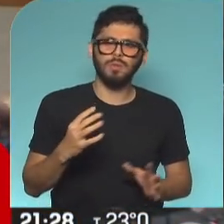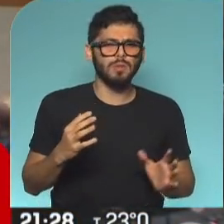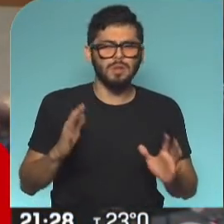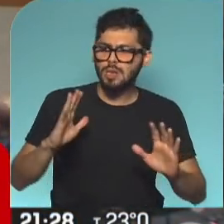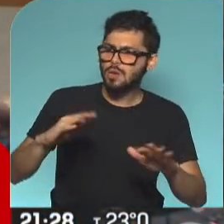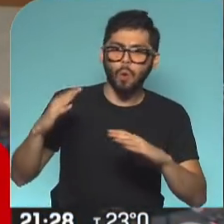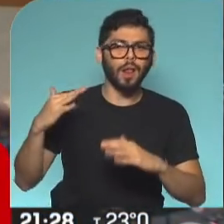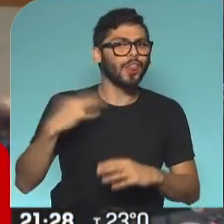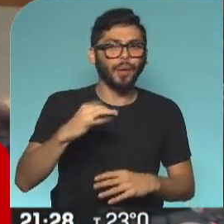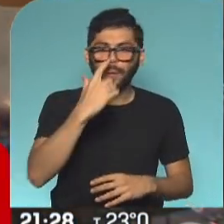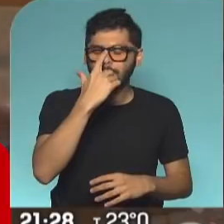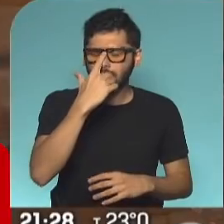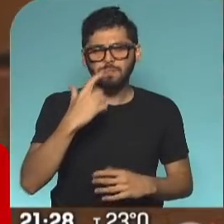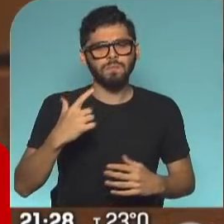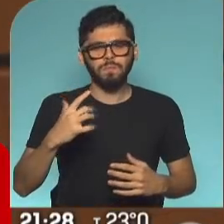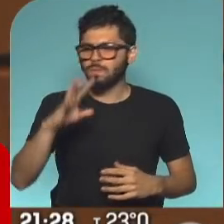esfuerzos.